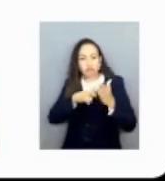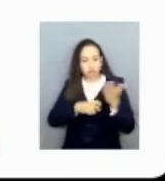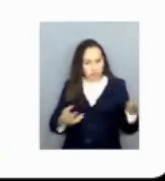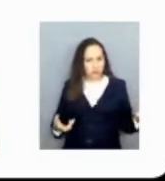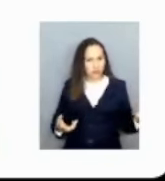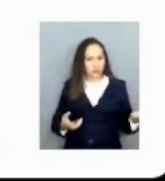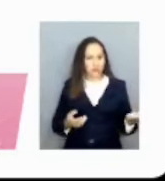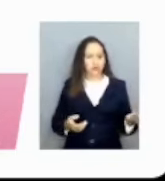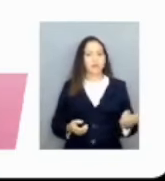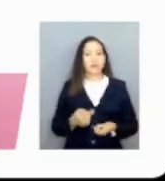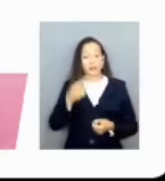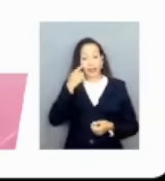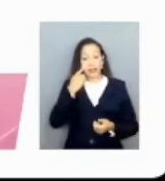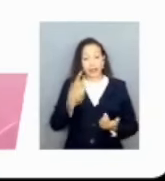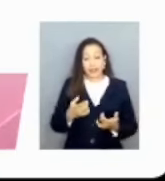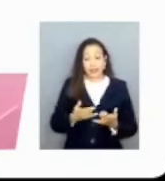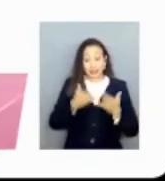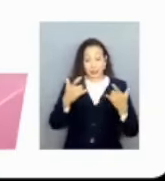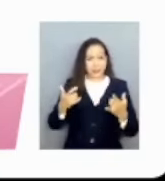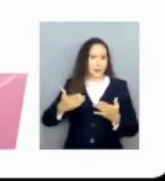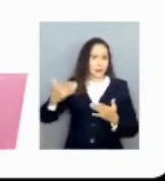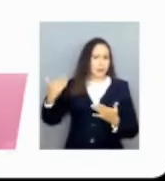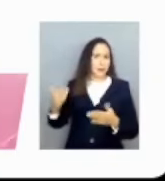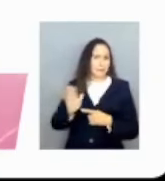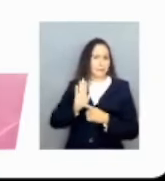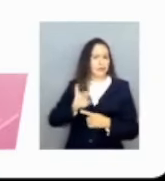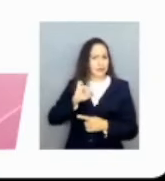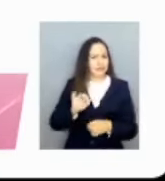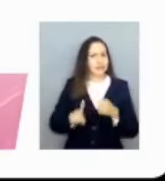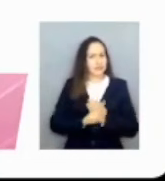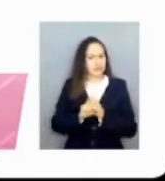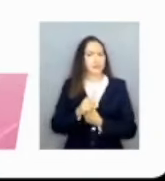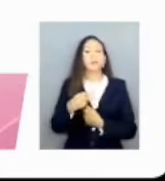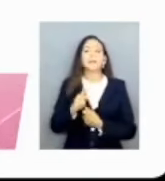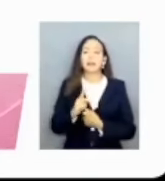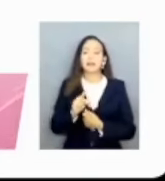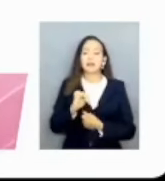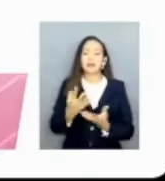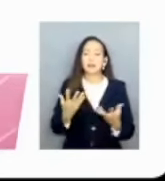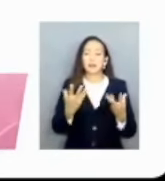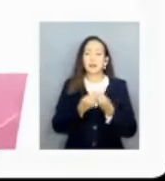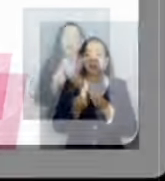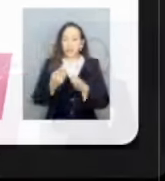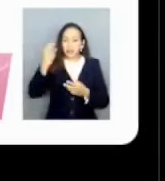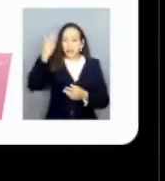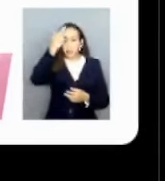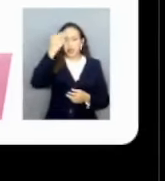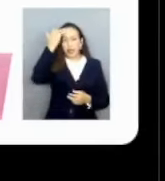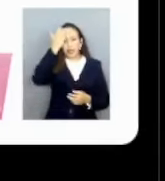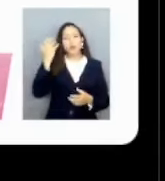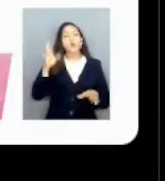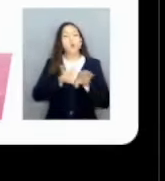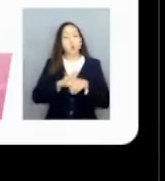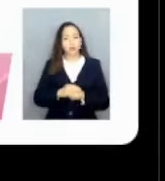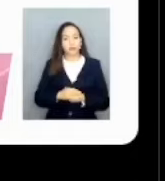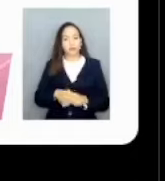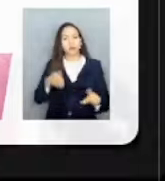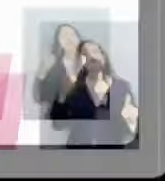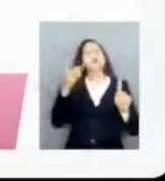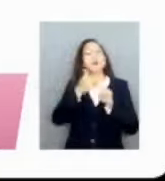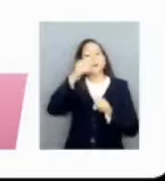de tal trascendencia, esta debe de ser fruto de un diagnóstico basado en información objetiva y